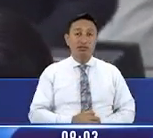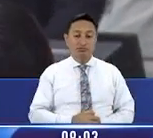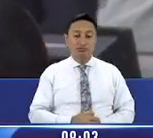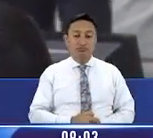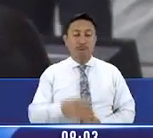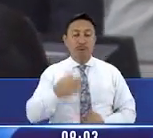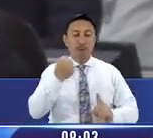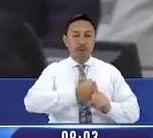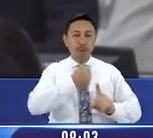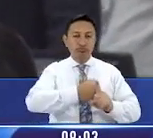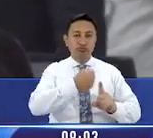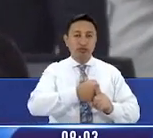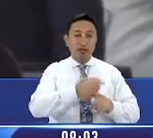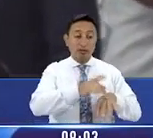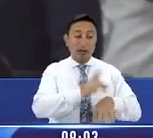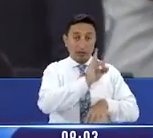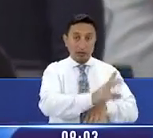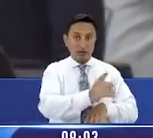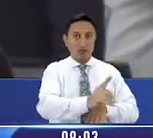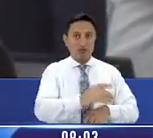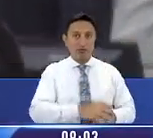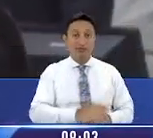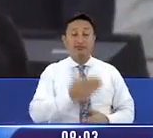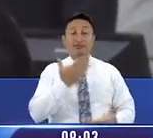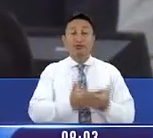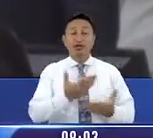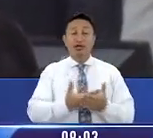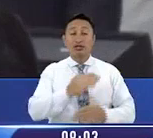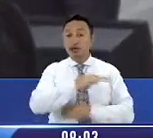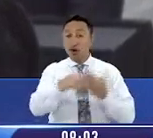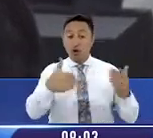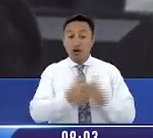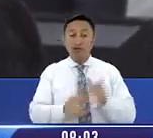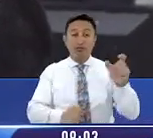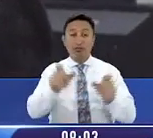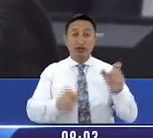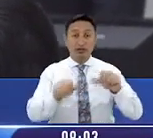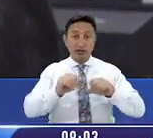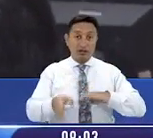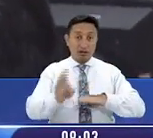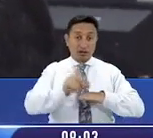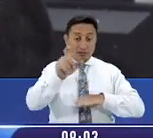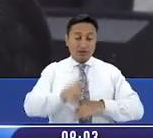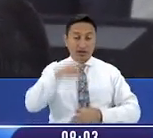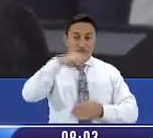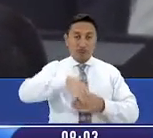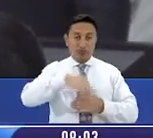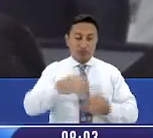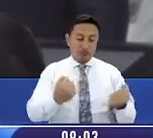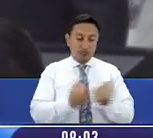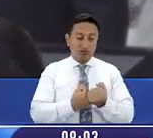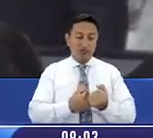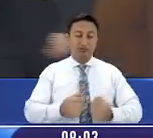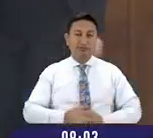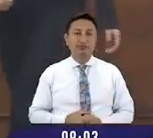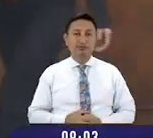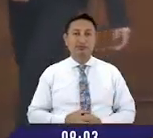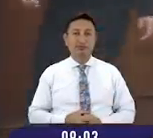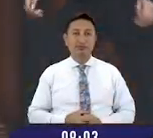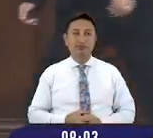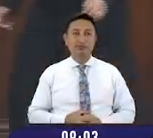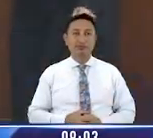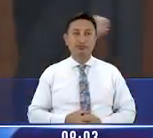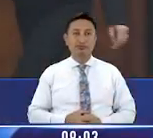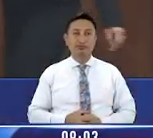la impunidad. Gracias a los votantes que confiaron en nosotros. Sin duda, los audios